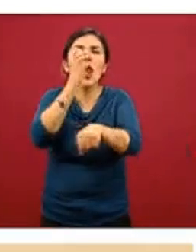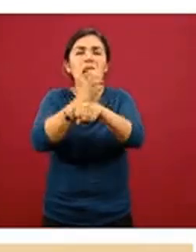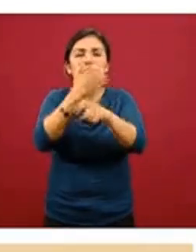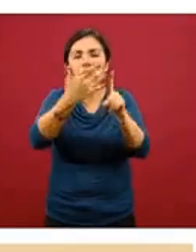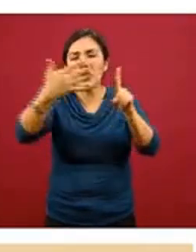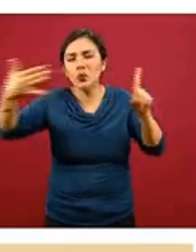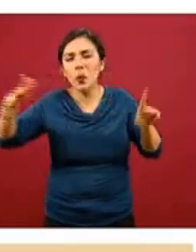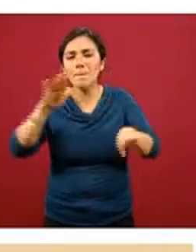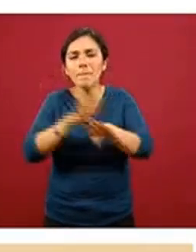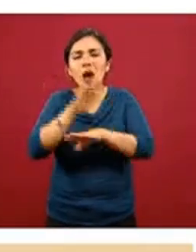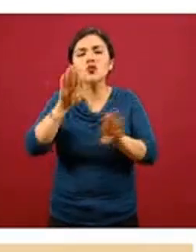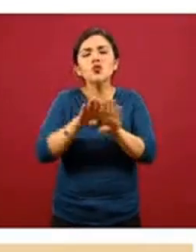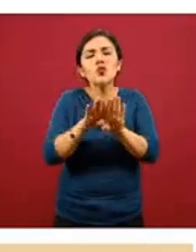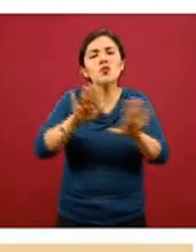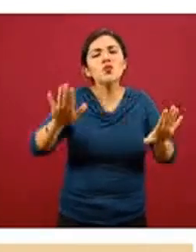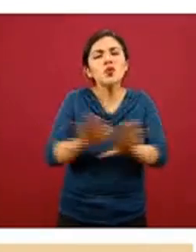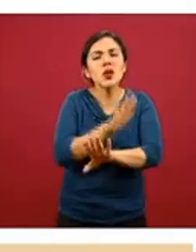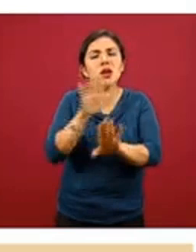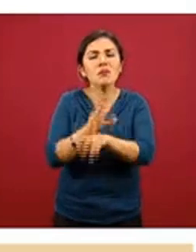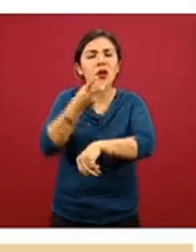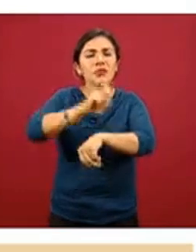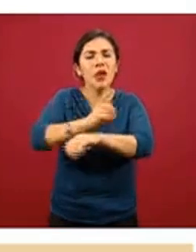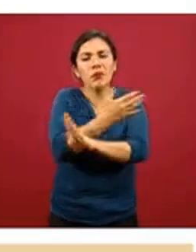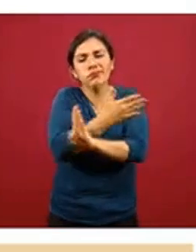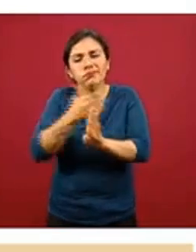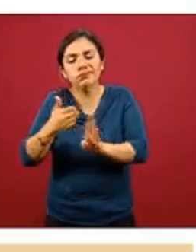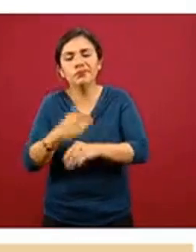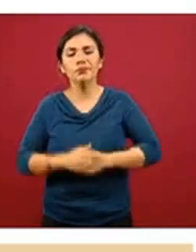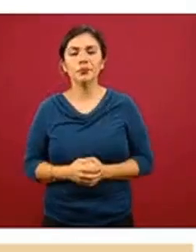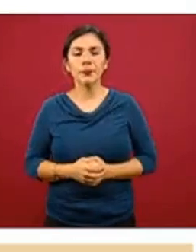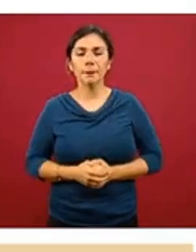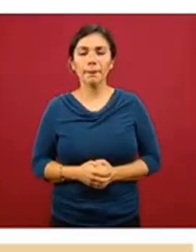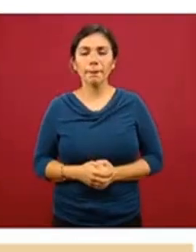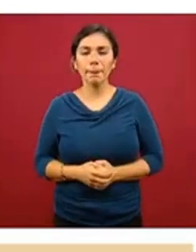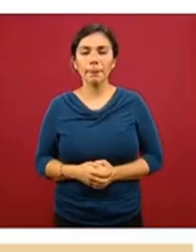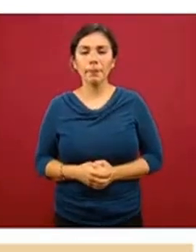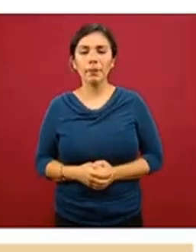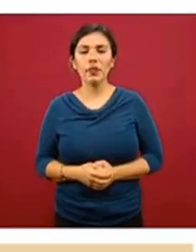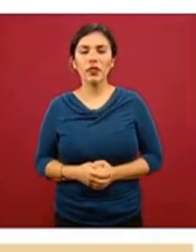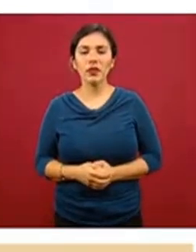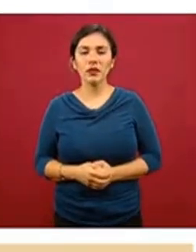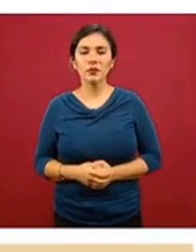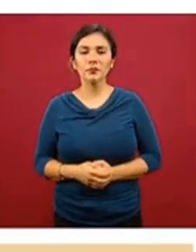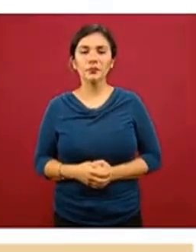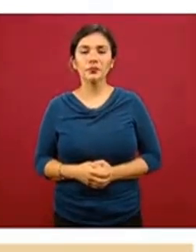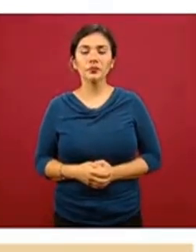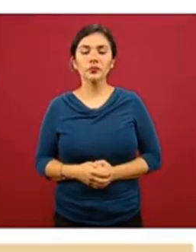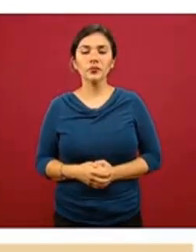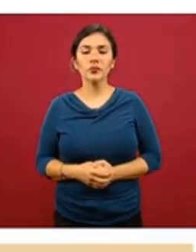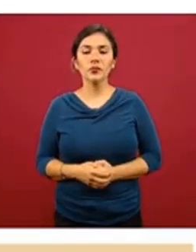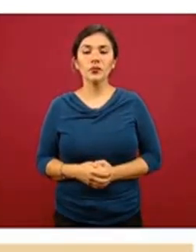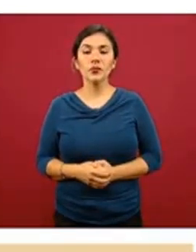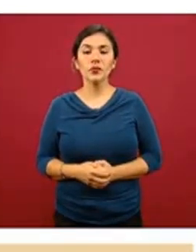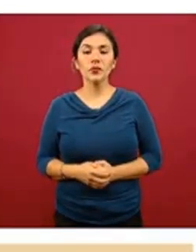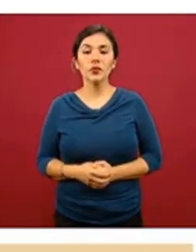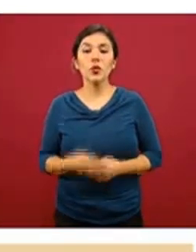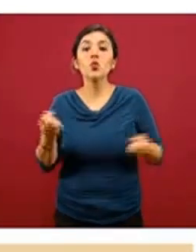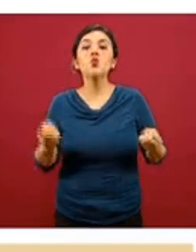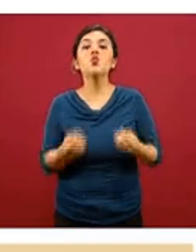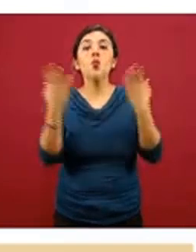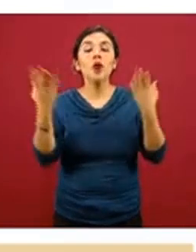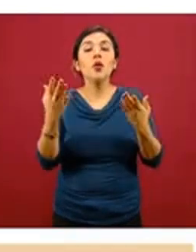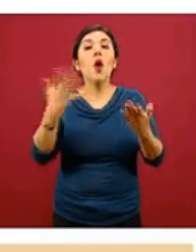siguen y cuál ha sido su cambio de los últimos días. Veamos la siguiente diapositiva, son los casos